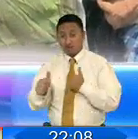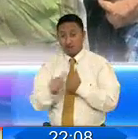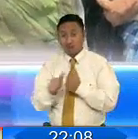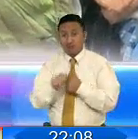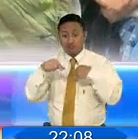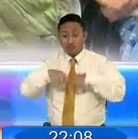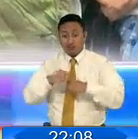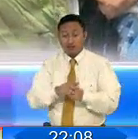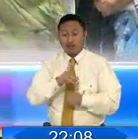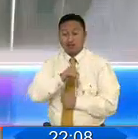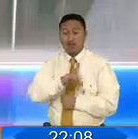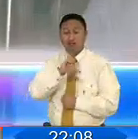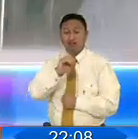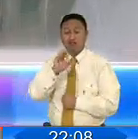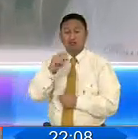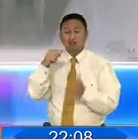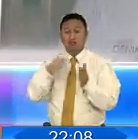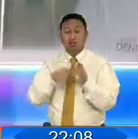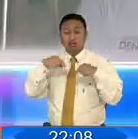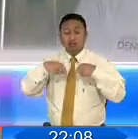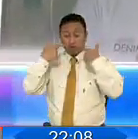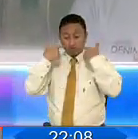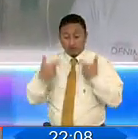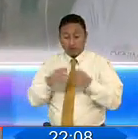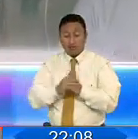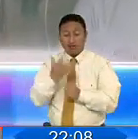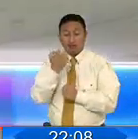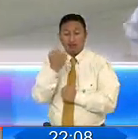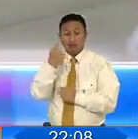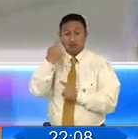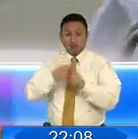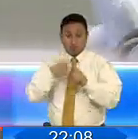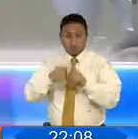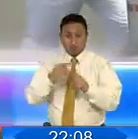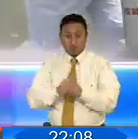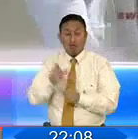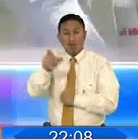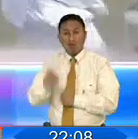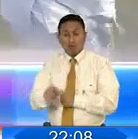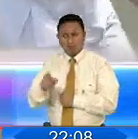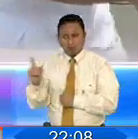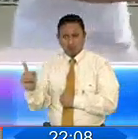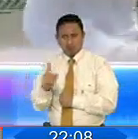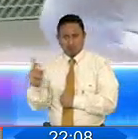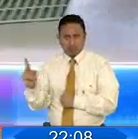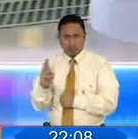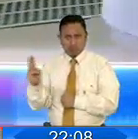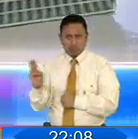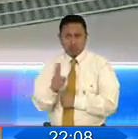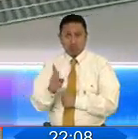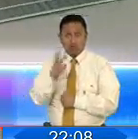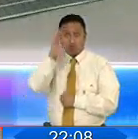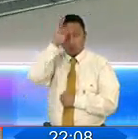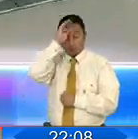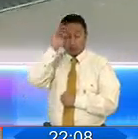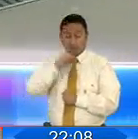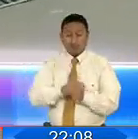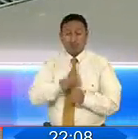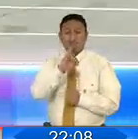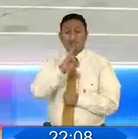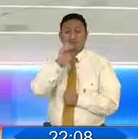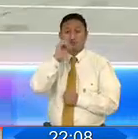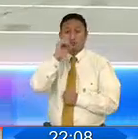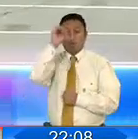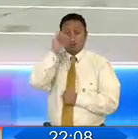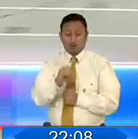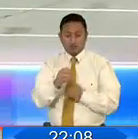las 100.000 atenciones por COVID en los 15 meses de pandemia y los pacientes siguen llegando. El hospital ha crecido en un 70%